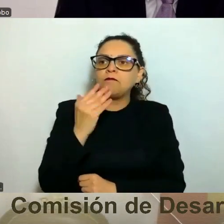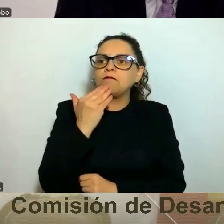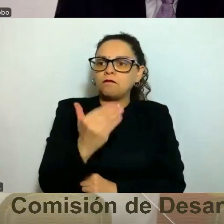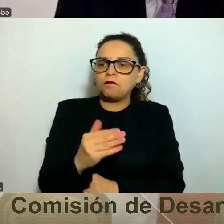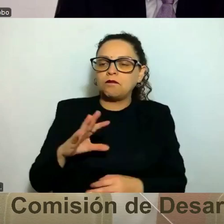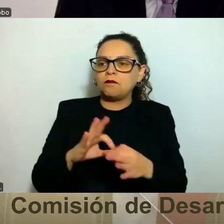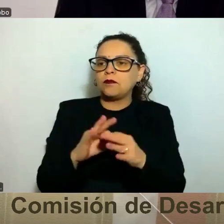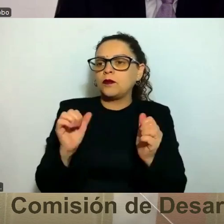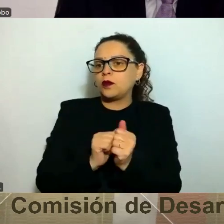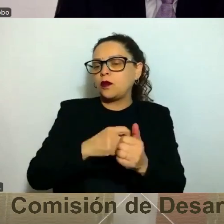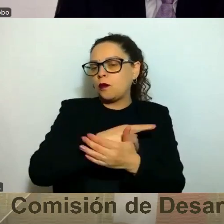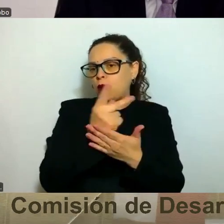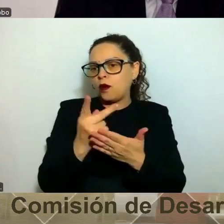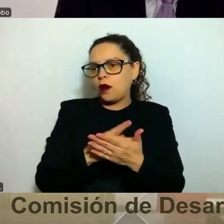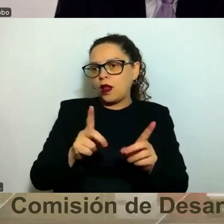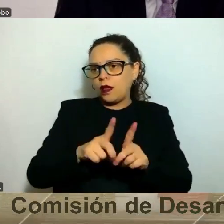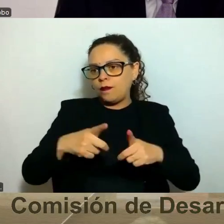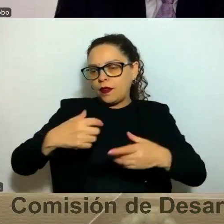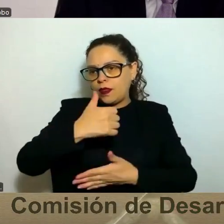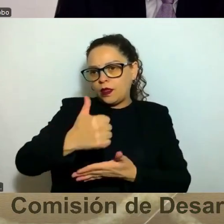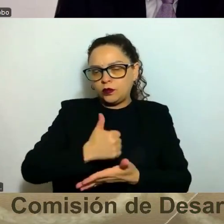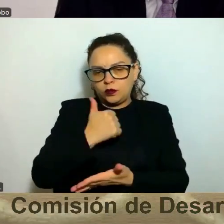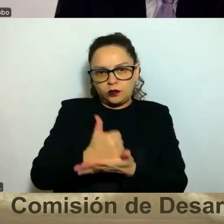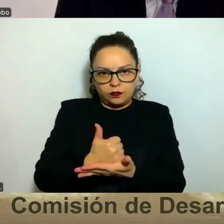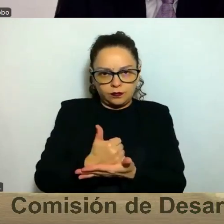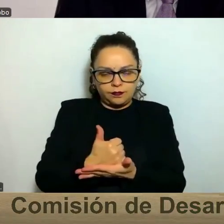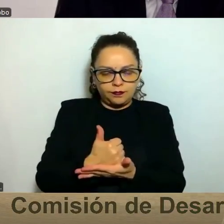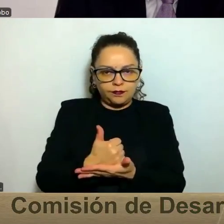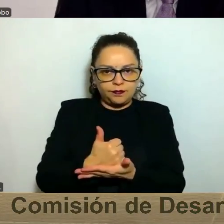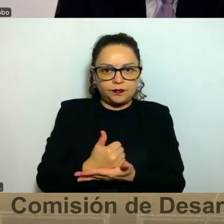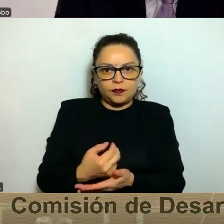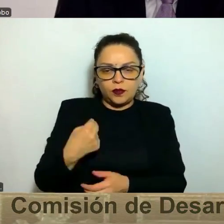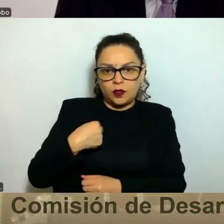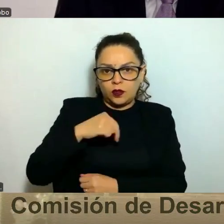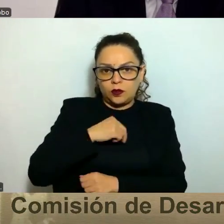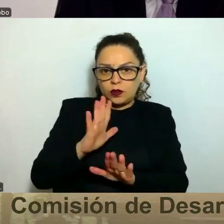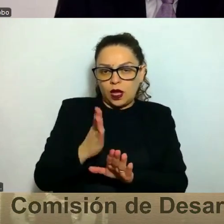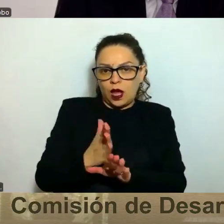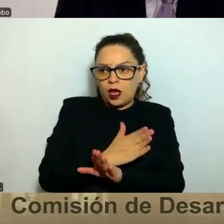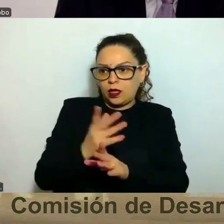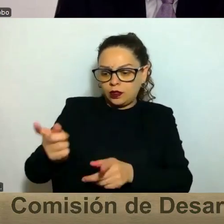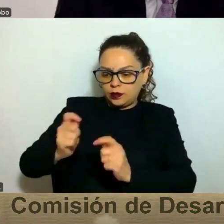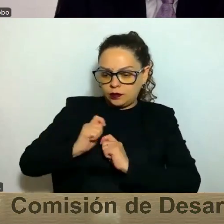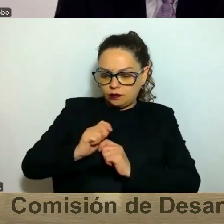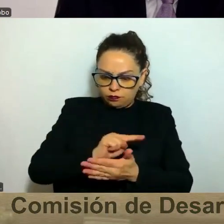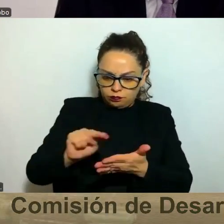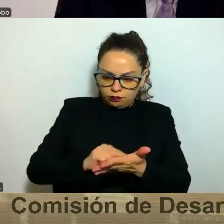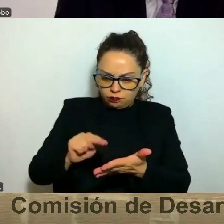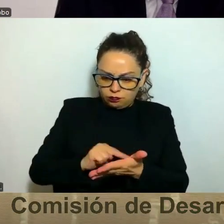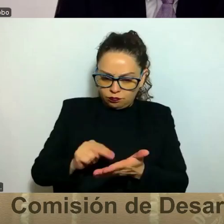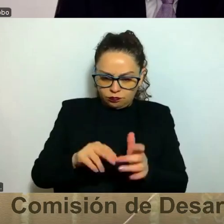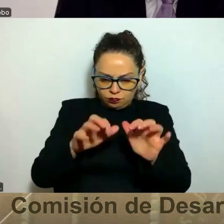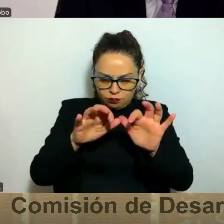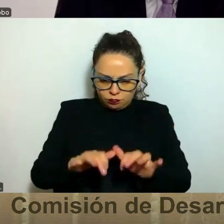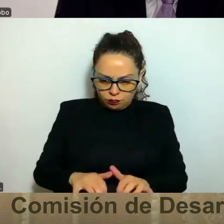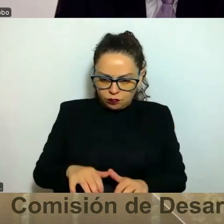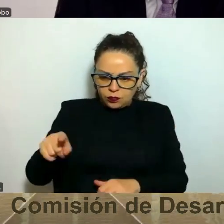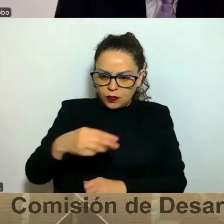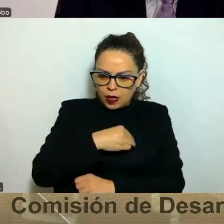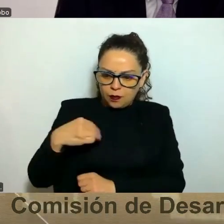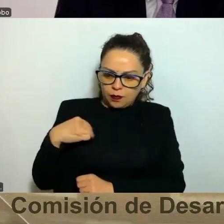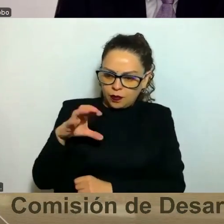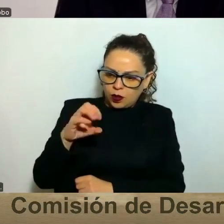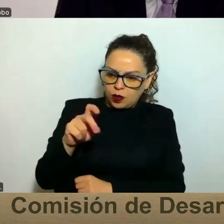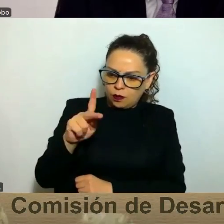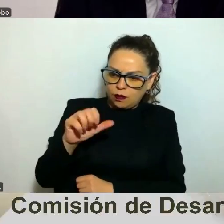de Desarrollo Urbano. Resulta importante destacar que esta dictaminadora recibió escritos firmados por integrantes de la COPACO, de la Unidad